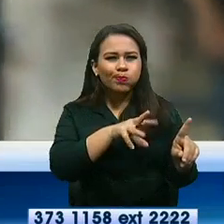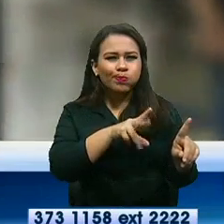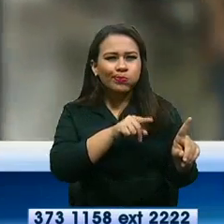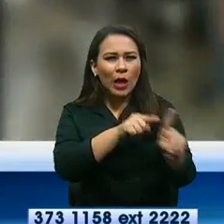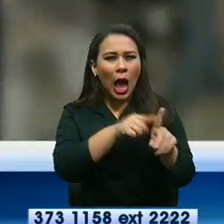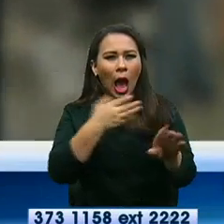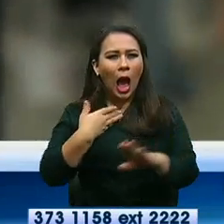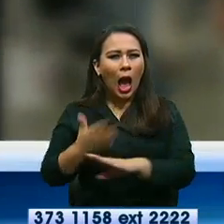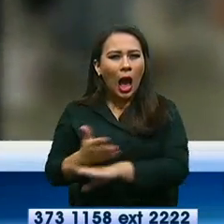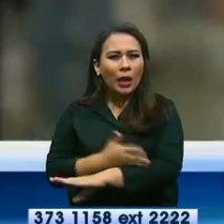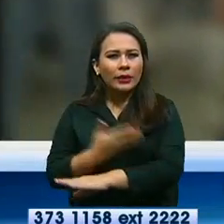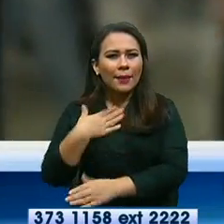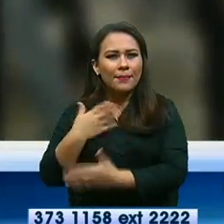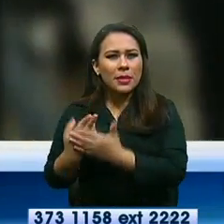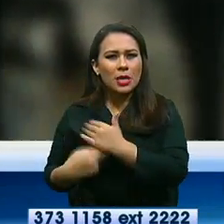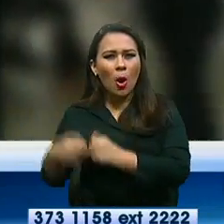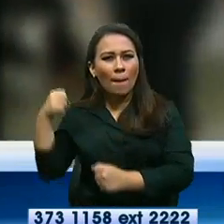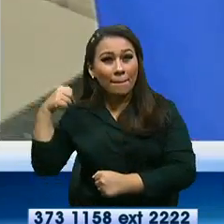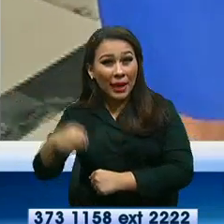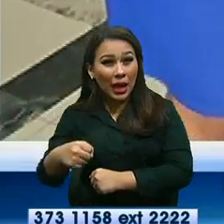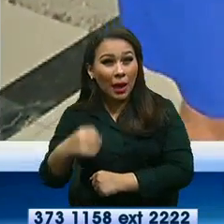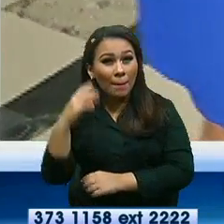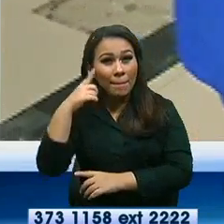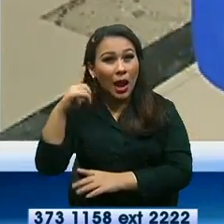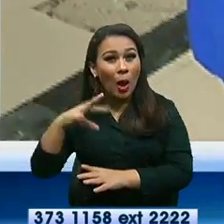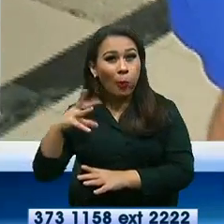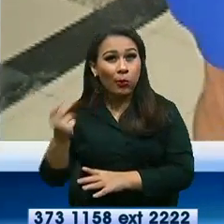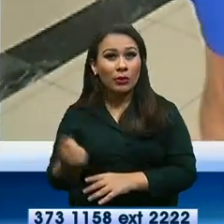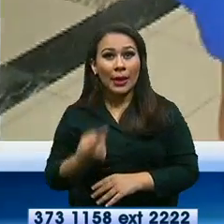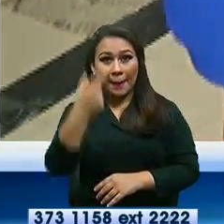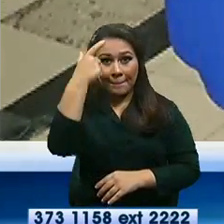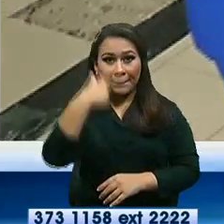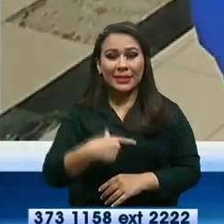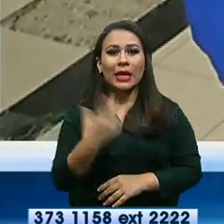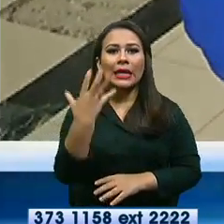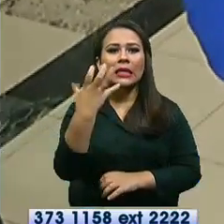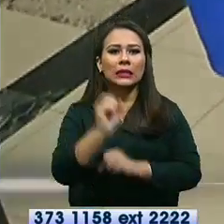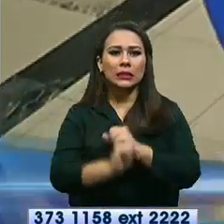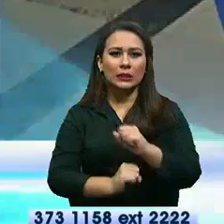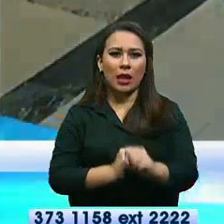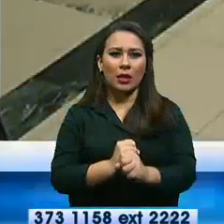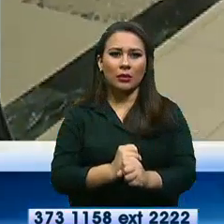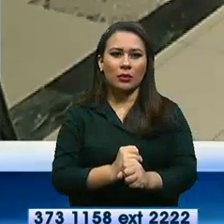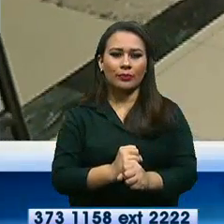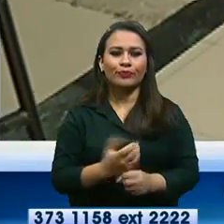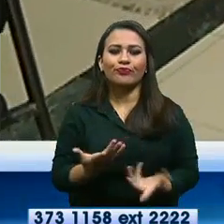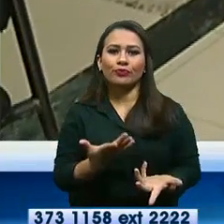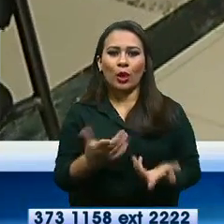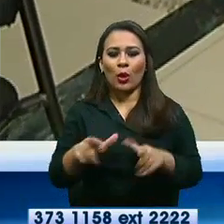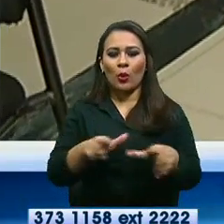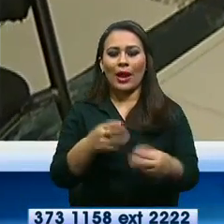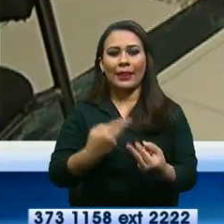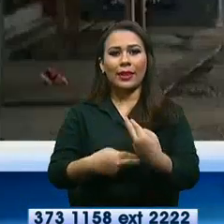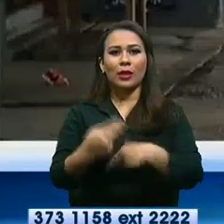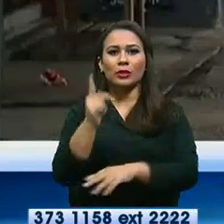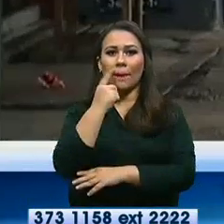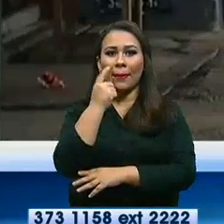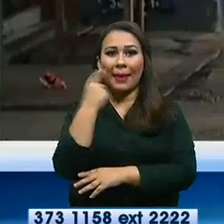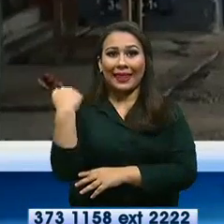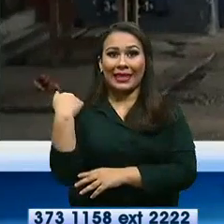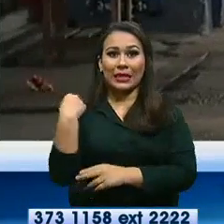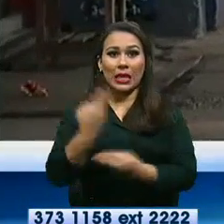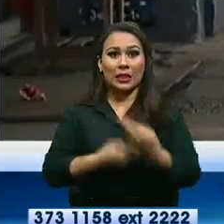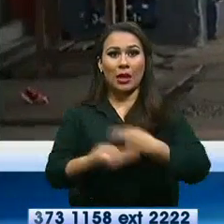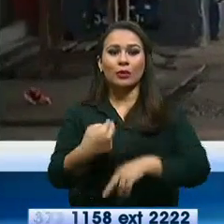que supuestamente atacaron a su hijo. El afectado es un joven de 15 años. Se encontraba en el local comercial de su padre. Uno